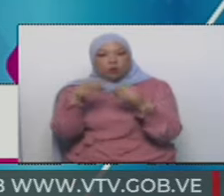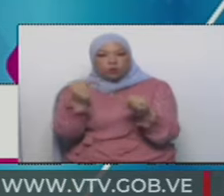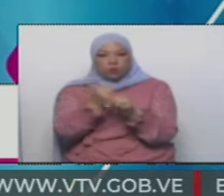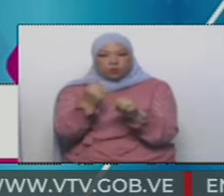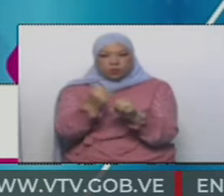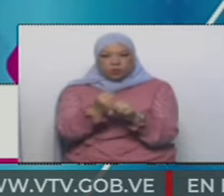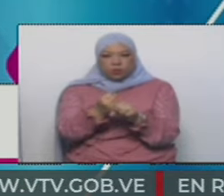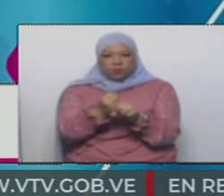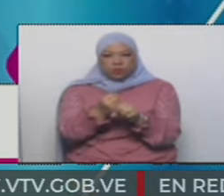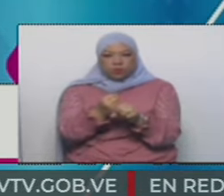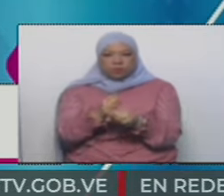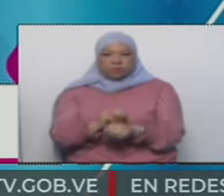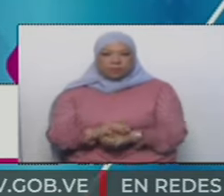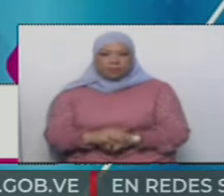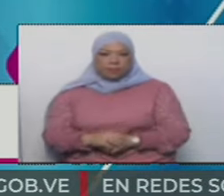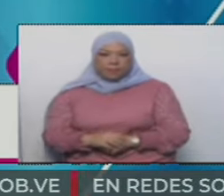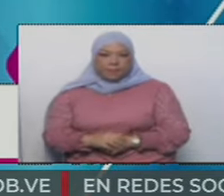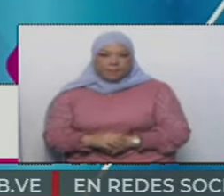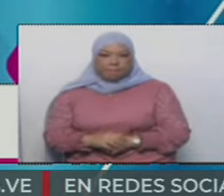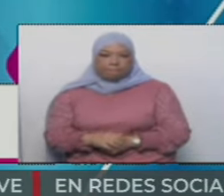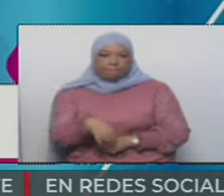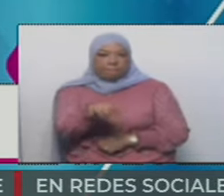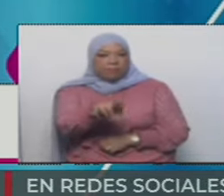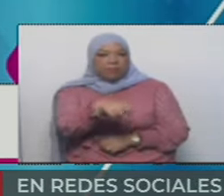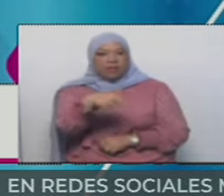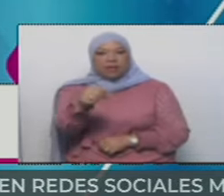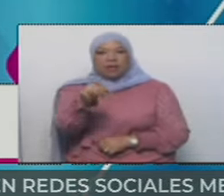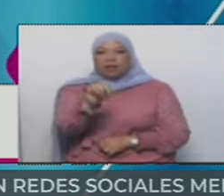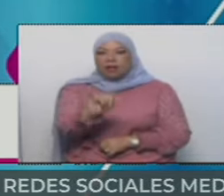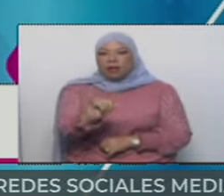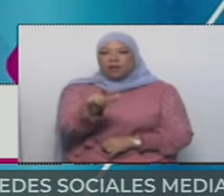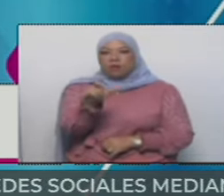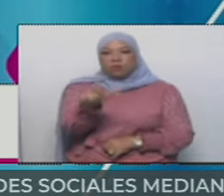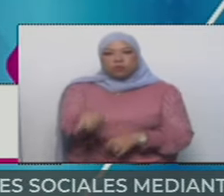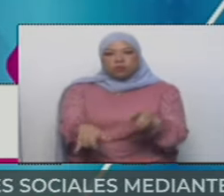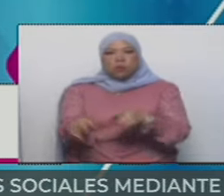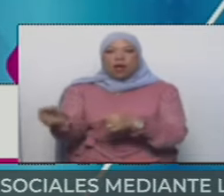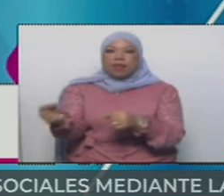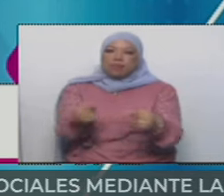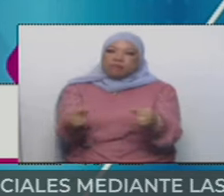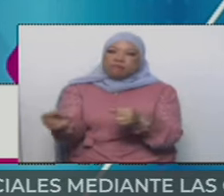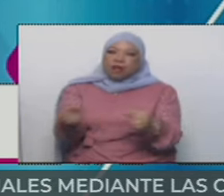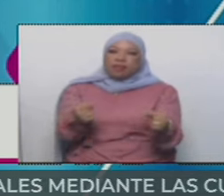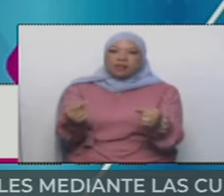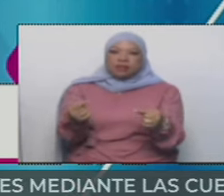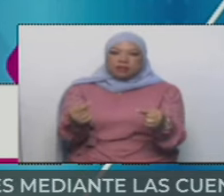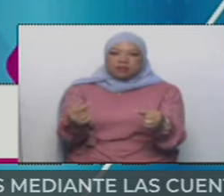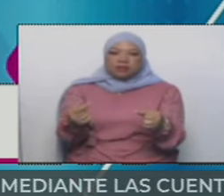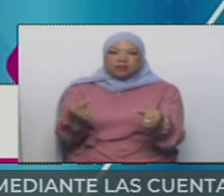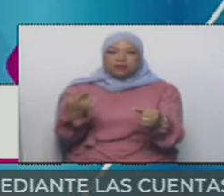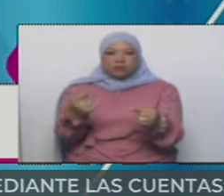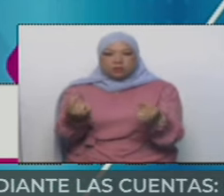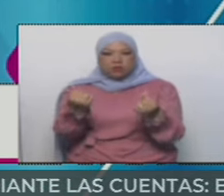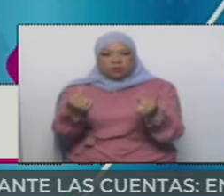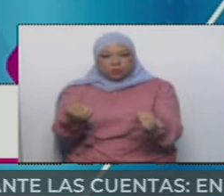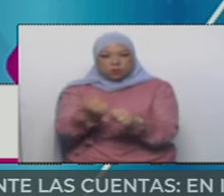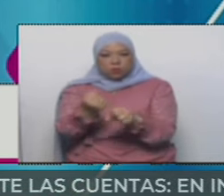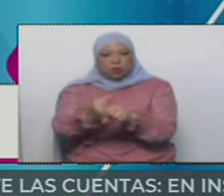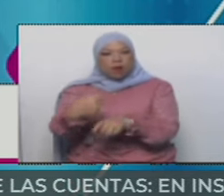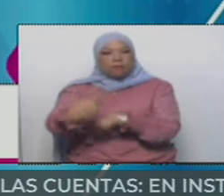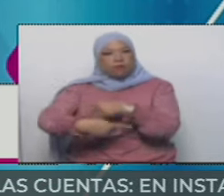batalla. No se descuida ninguno. El frente de batalla económico,